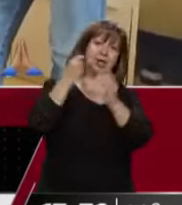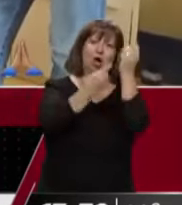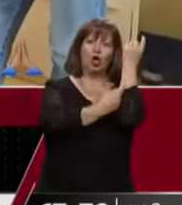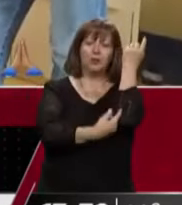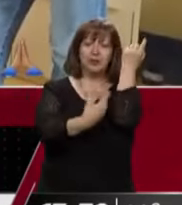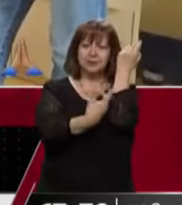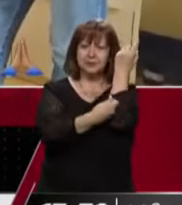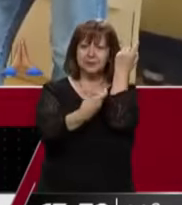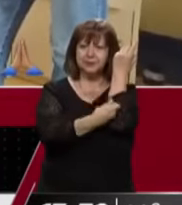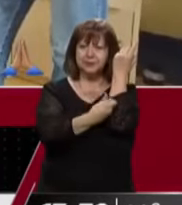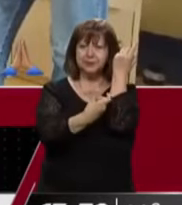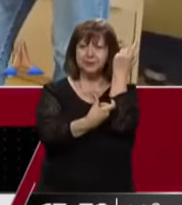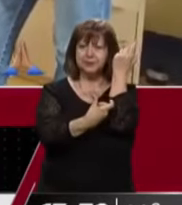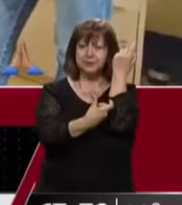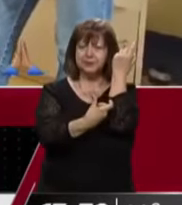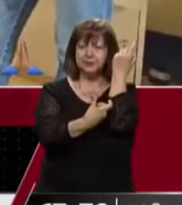madres